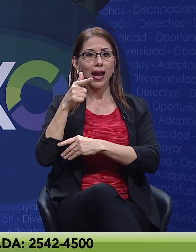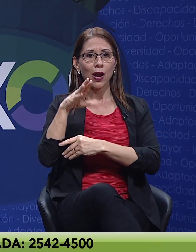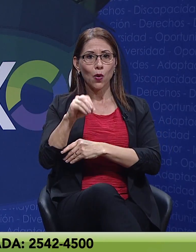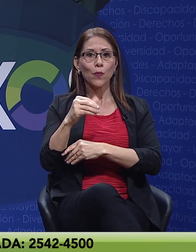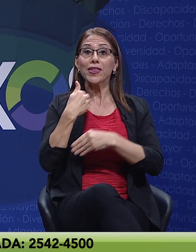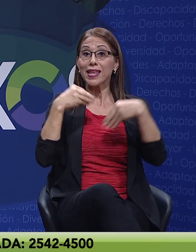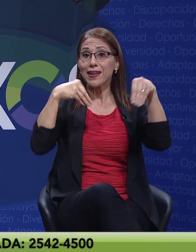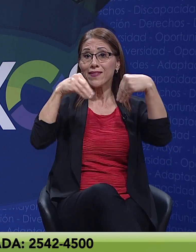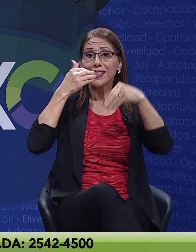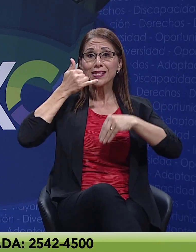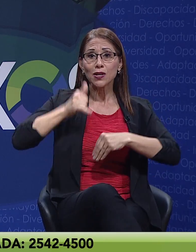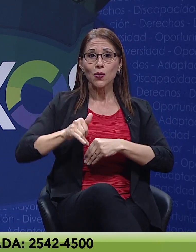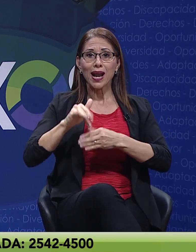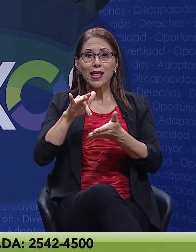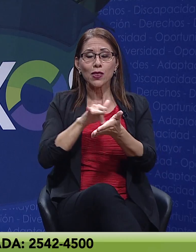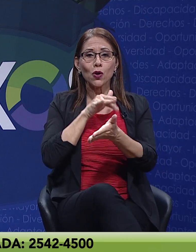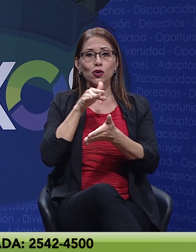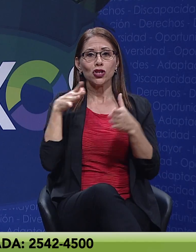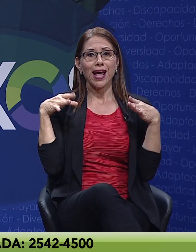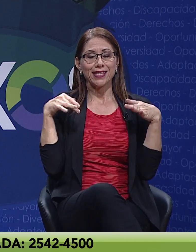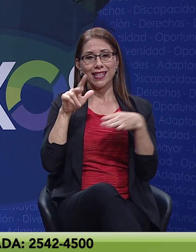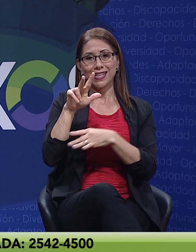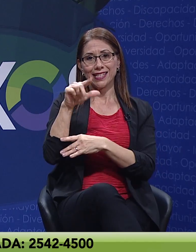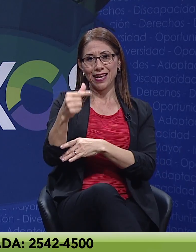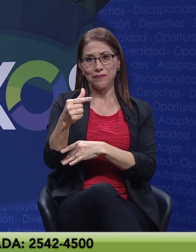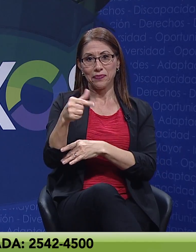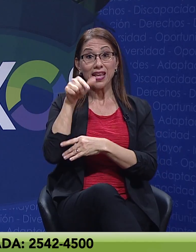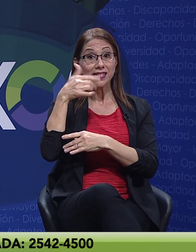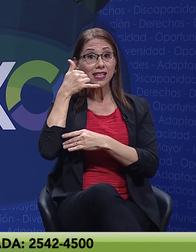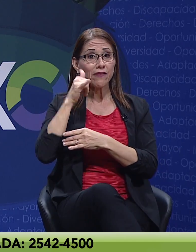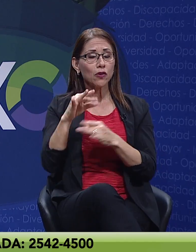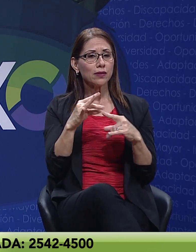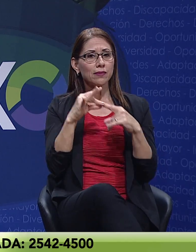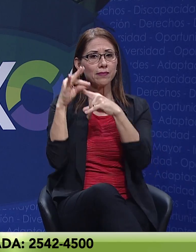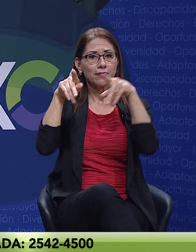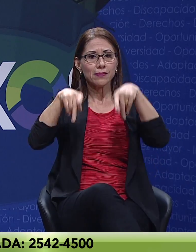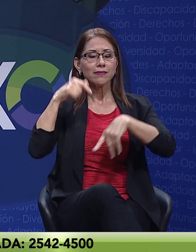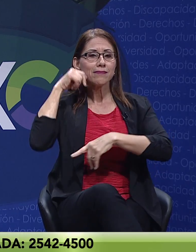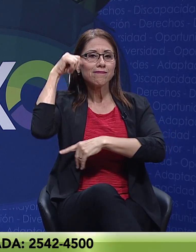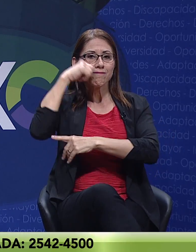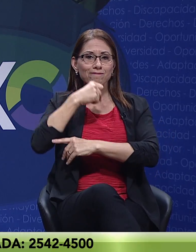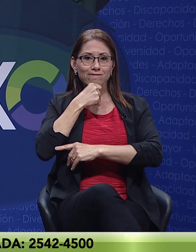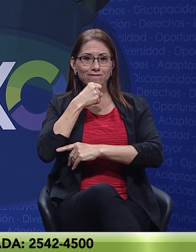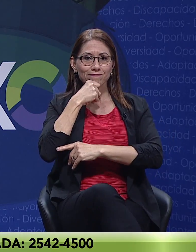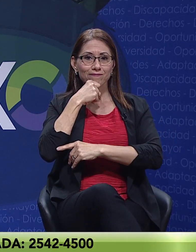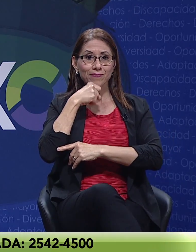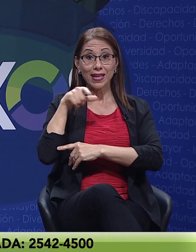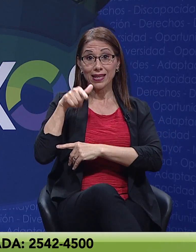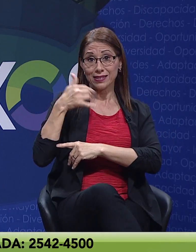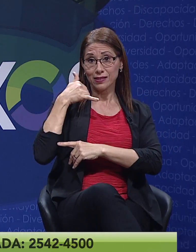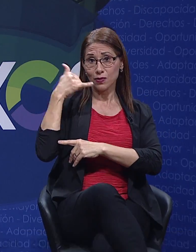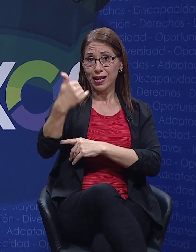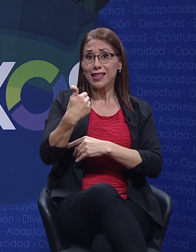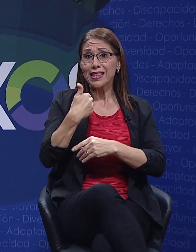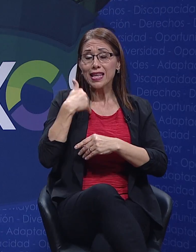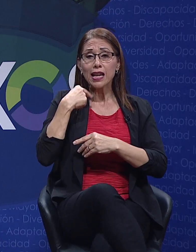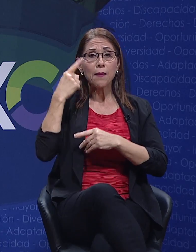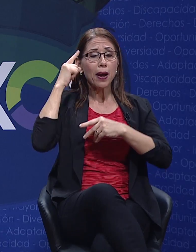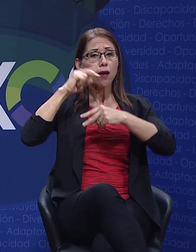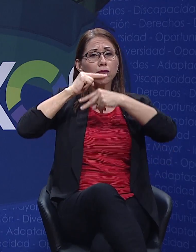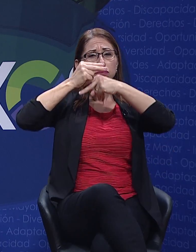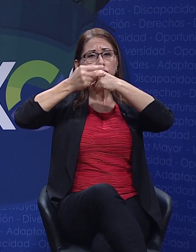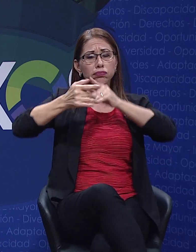a la venta el celular Touch Angel 3G, un teléfono especializado para la población adulta mayor. Este celular cuenta